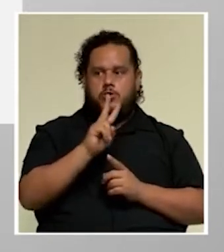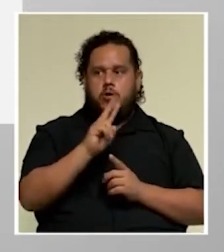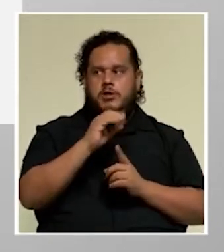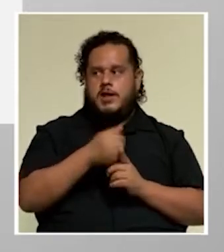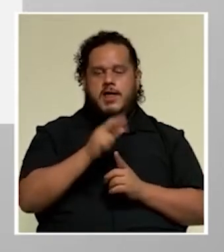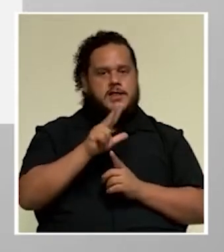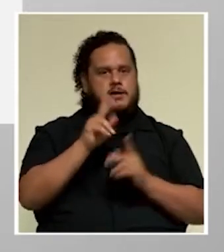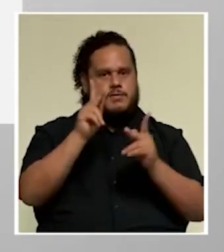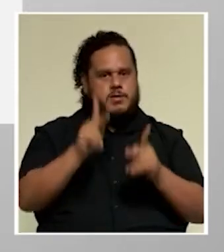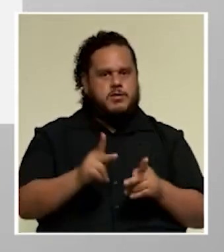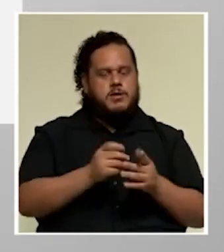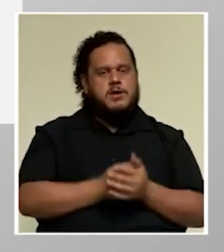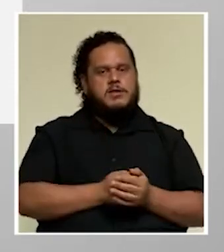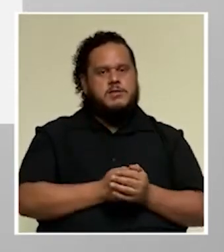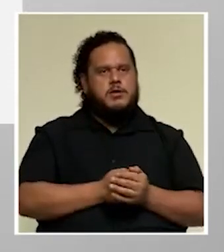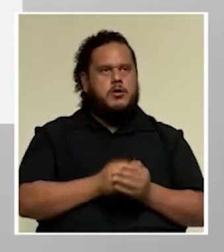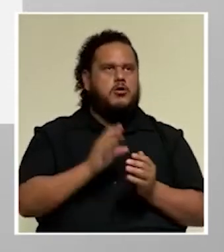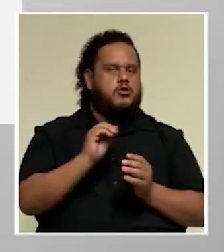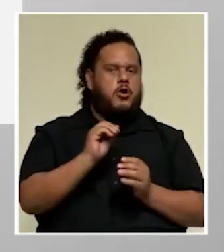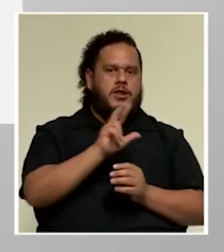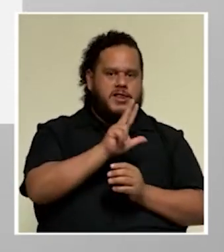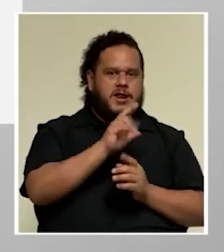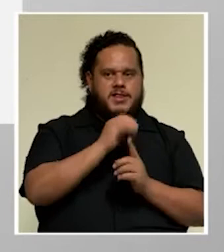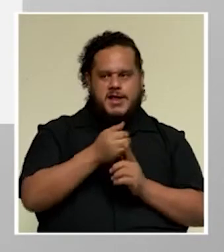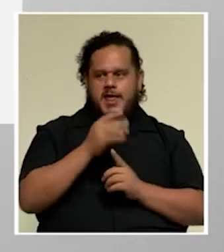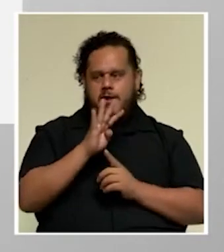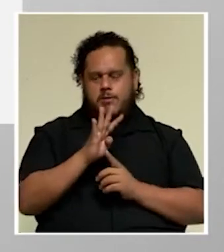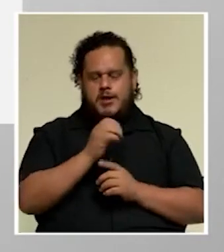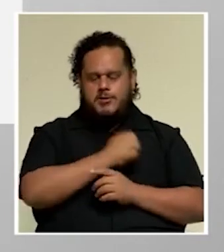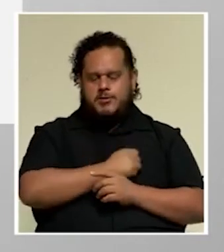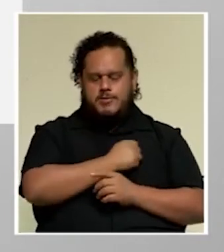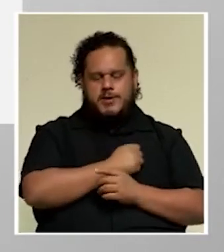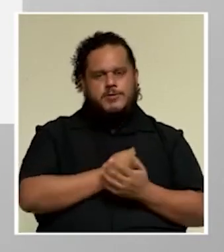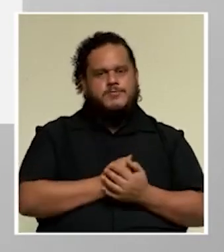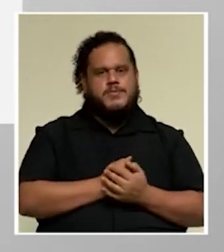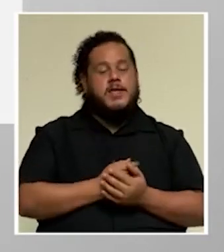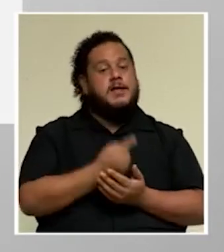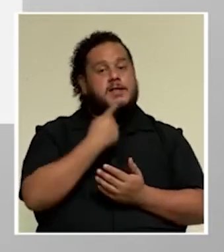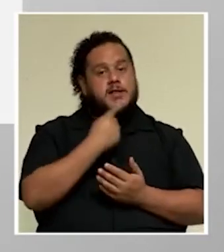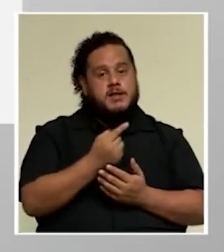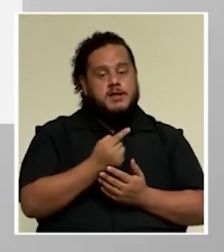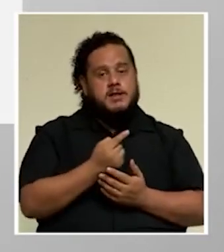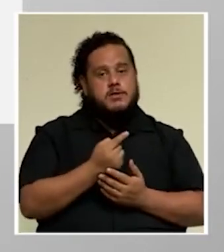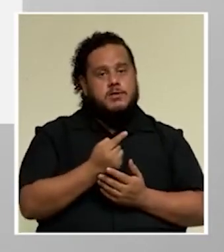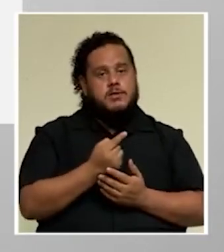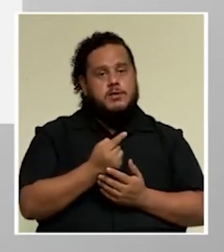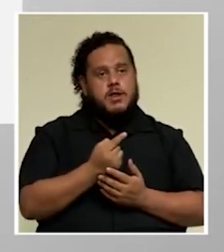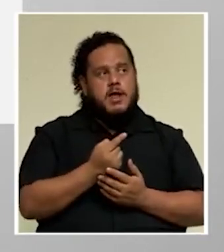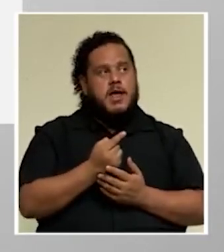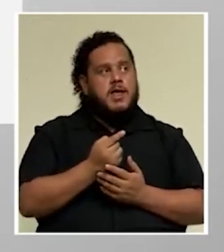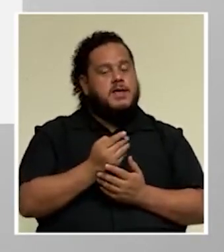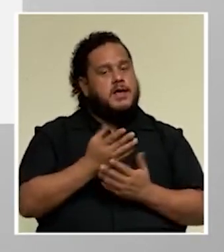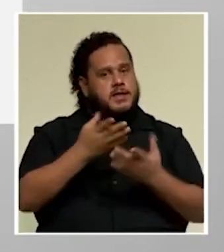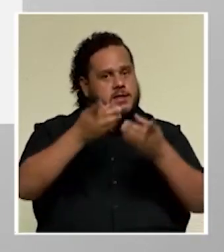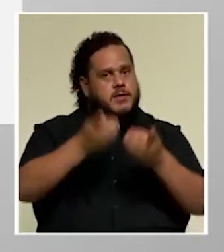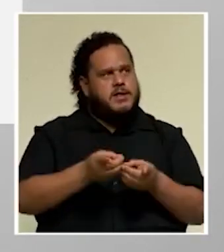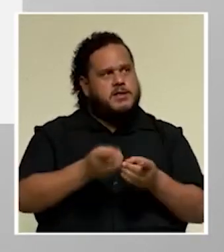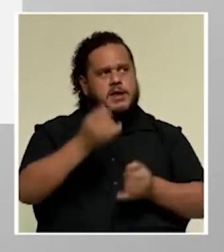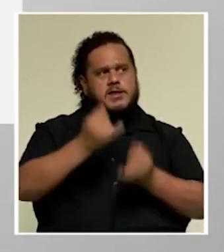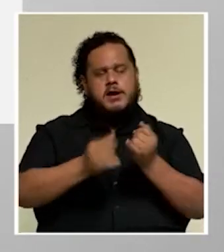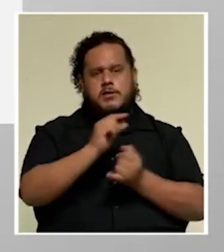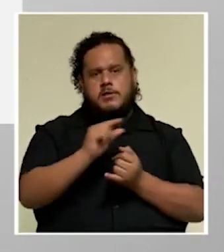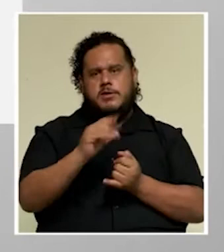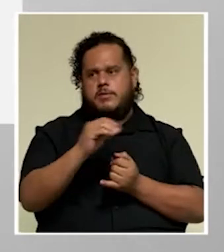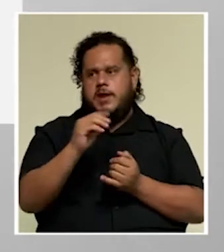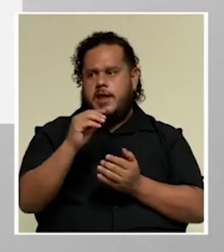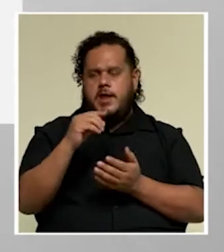3 personas, 3 de cada 4 personas, el 75%, están diciéndonos que se van a decidir entre la última semana